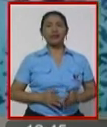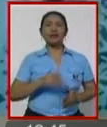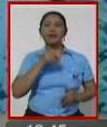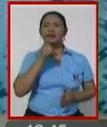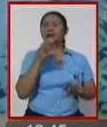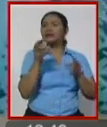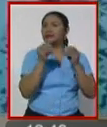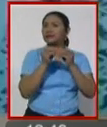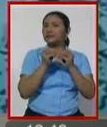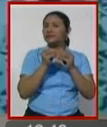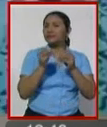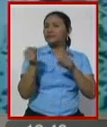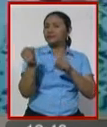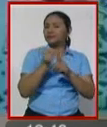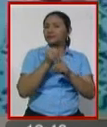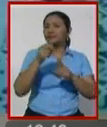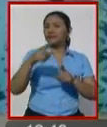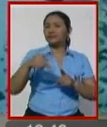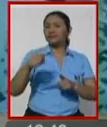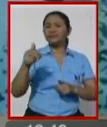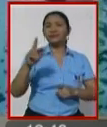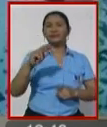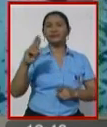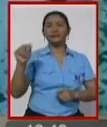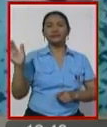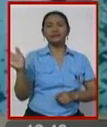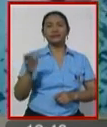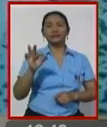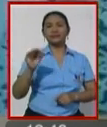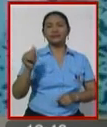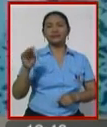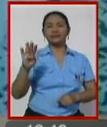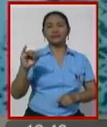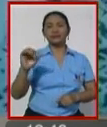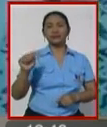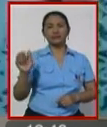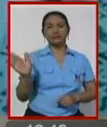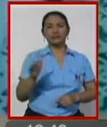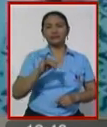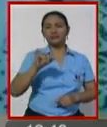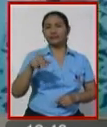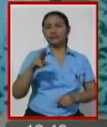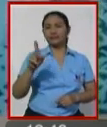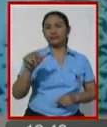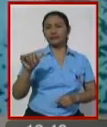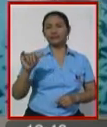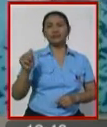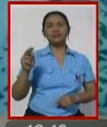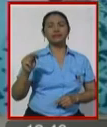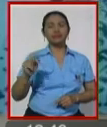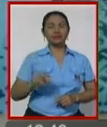¿Alguien más? Parra, Fabián, Julián.